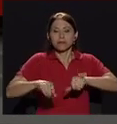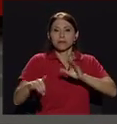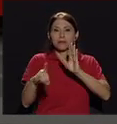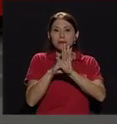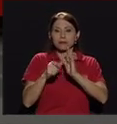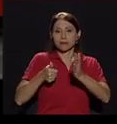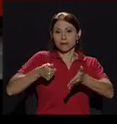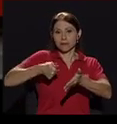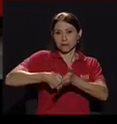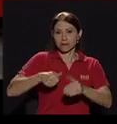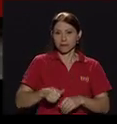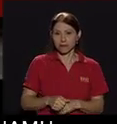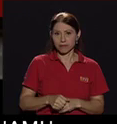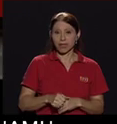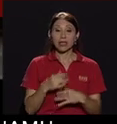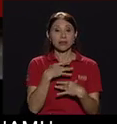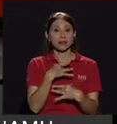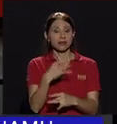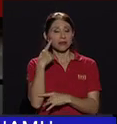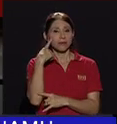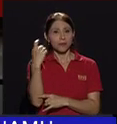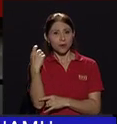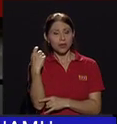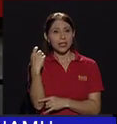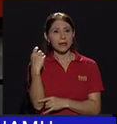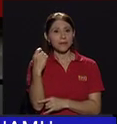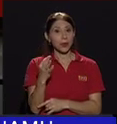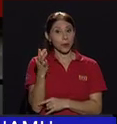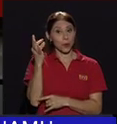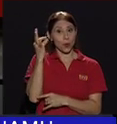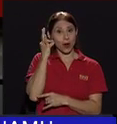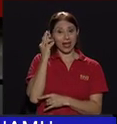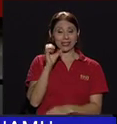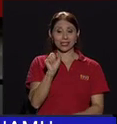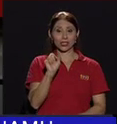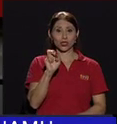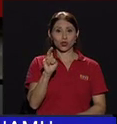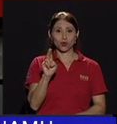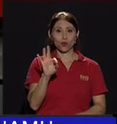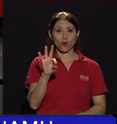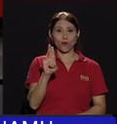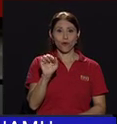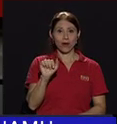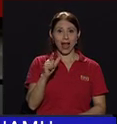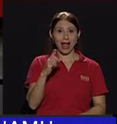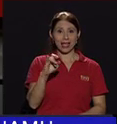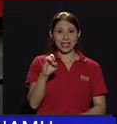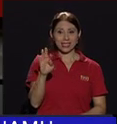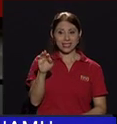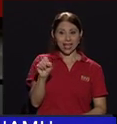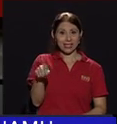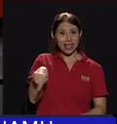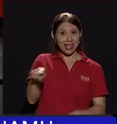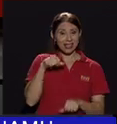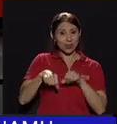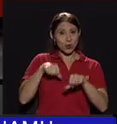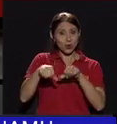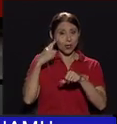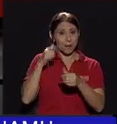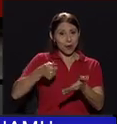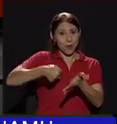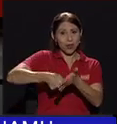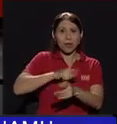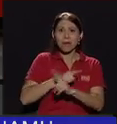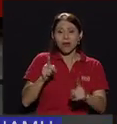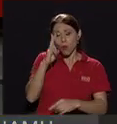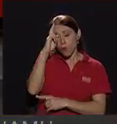voto. Interesante porque son las mujeres sufragistas las que luchan por el derecho al voto, pero son humildes campesinas de